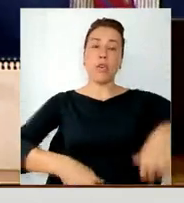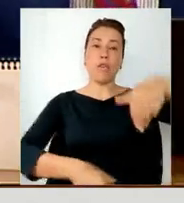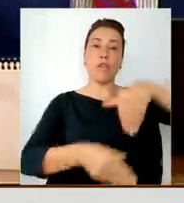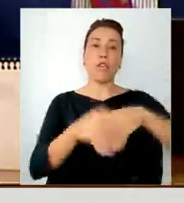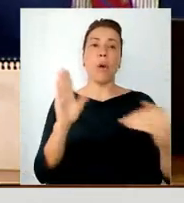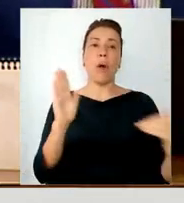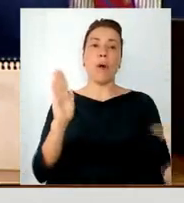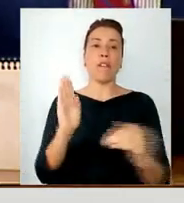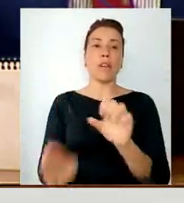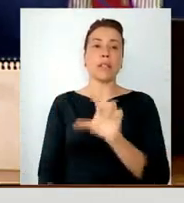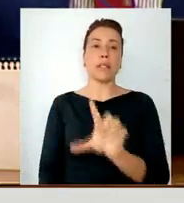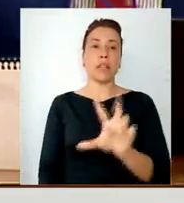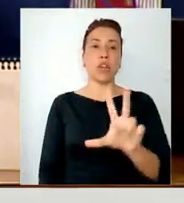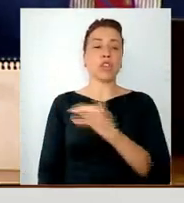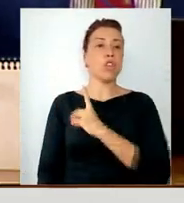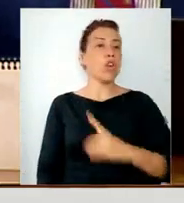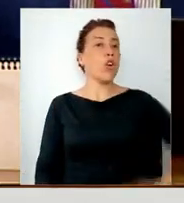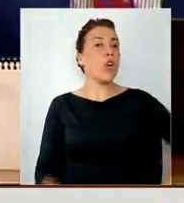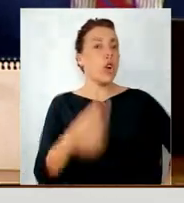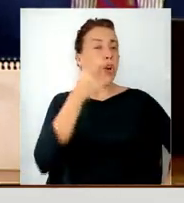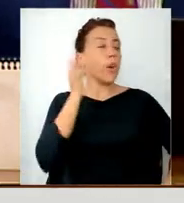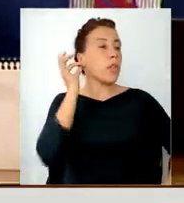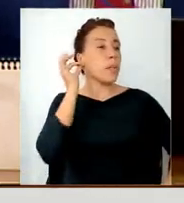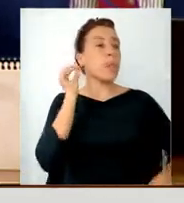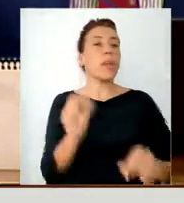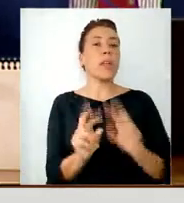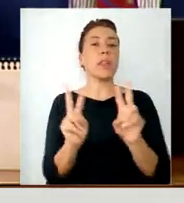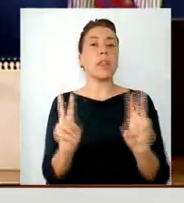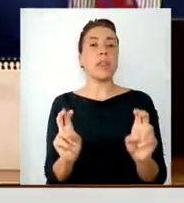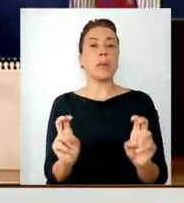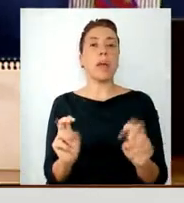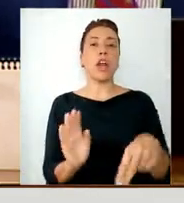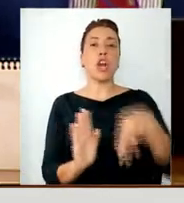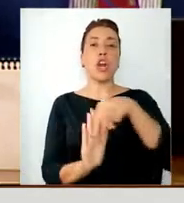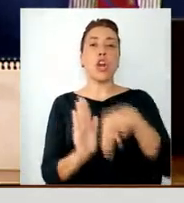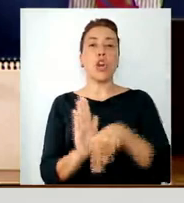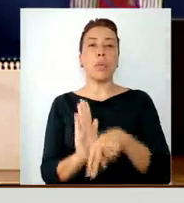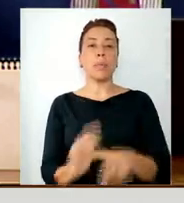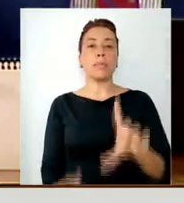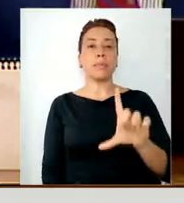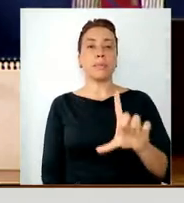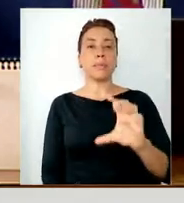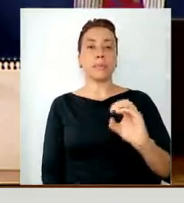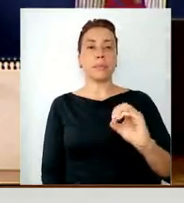diputadas y diputados por tratarse de normas de Rango orgánico constitucional